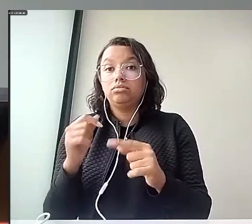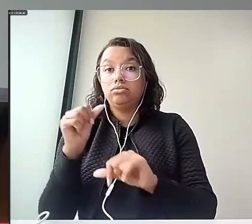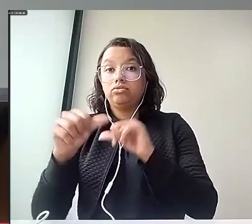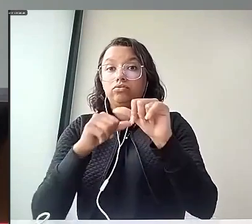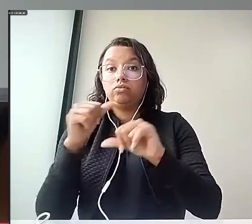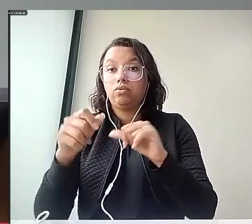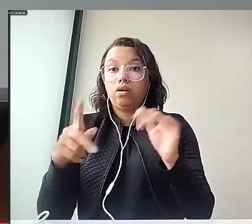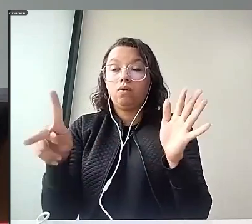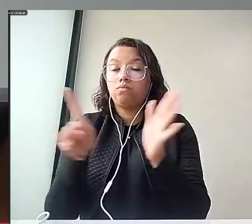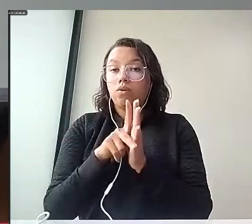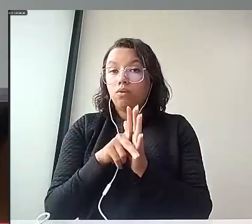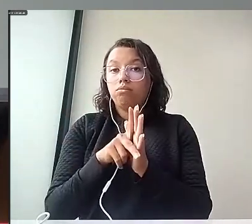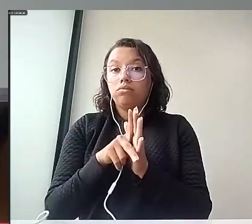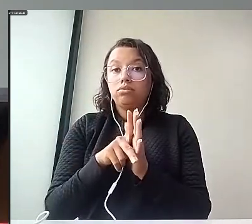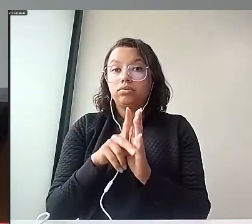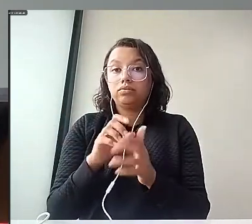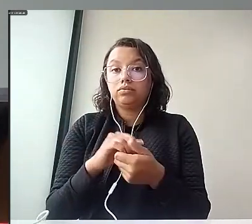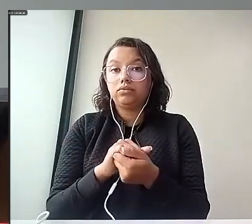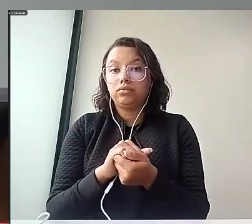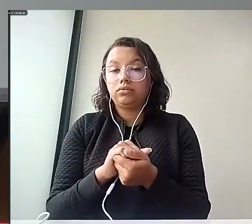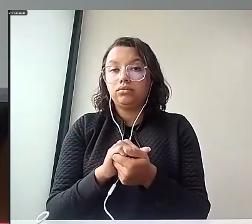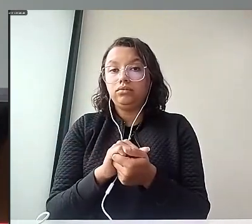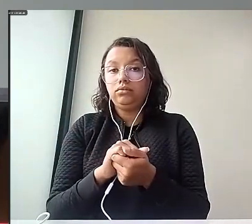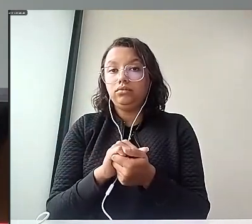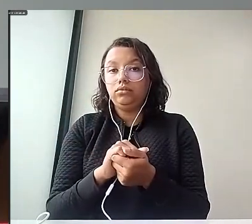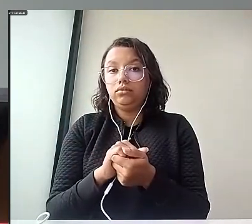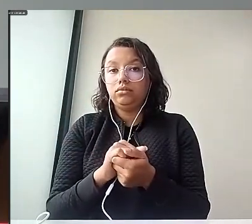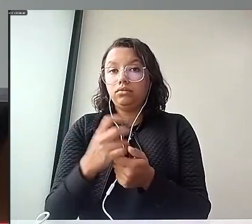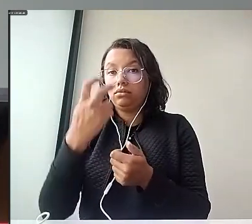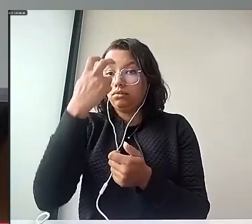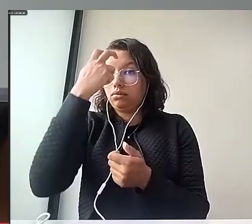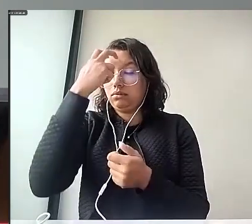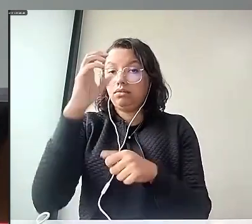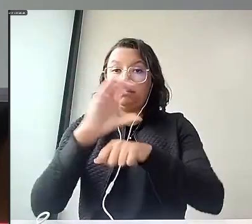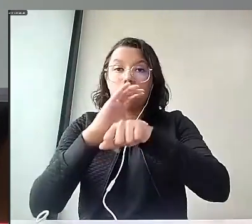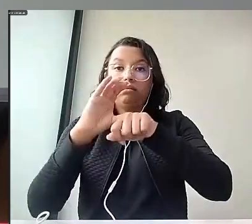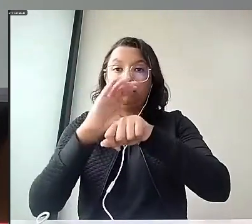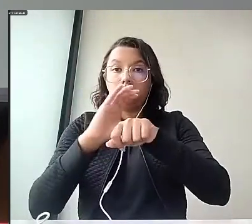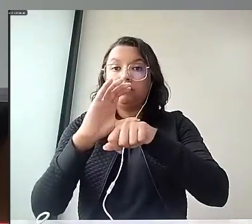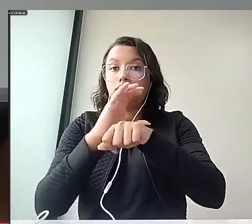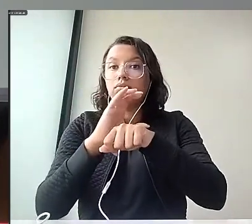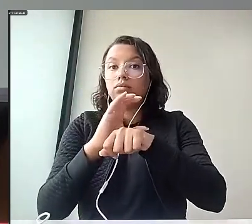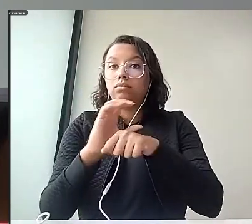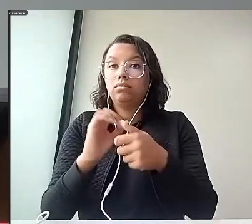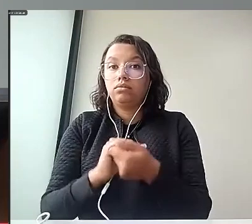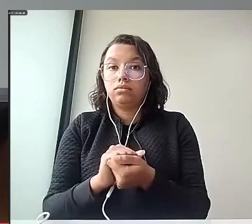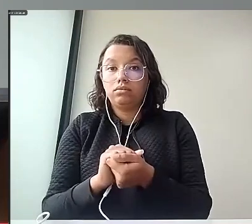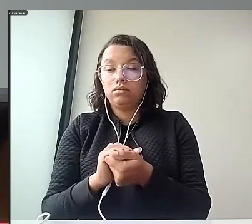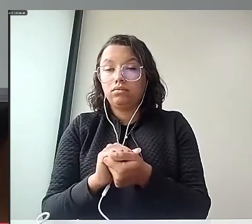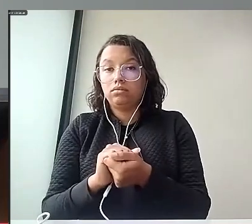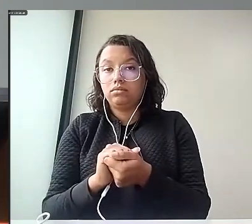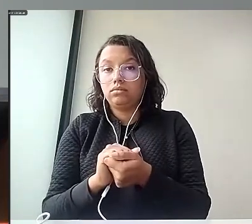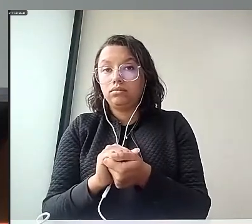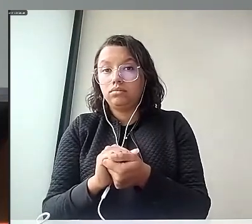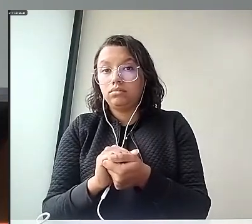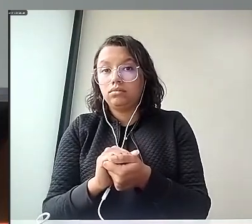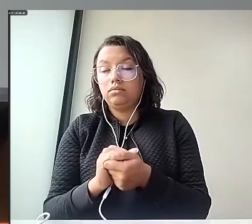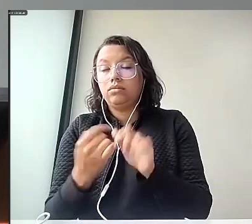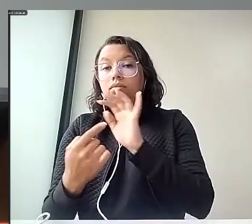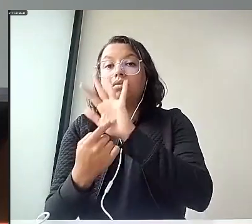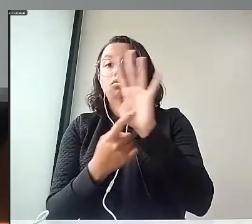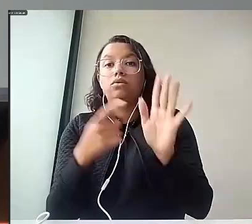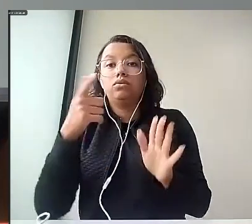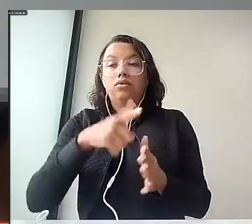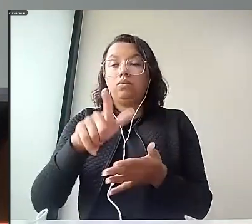intrínseco a la cultura constitucional y aparecen en casi todos nuestros documentos